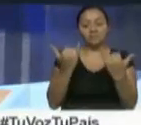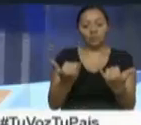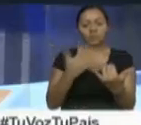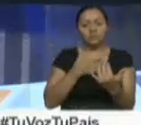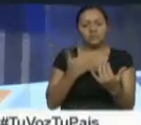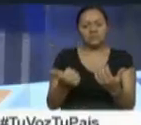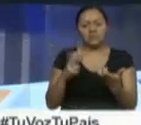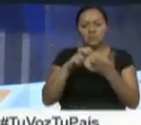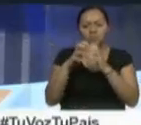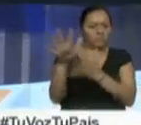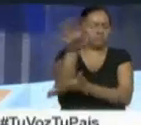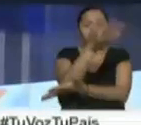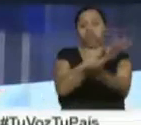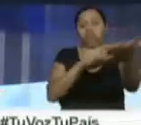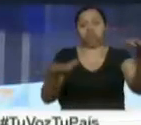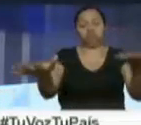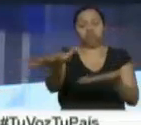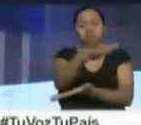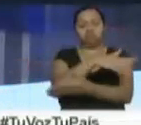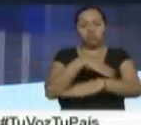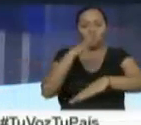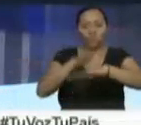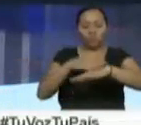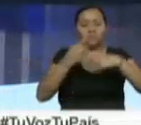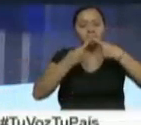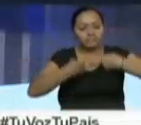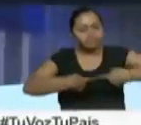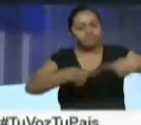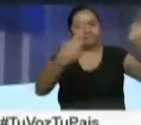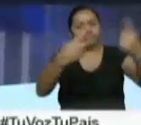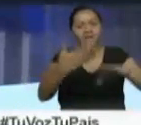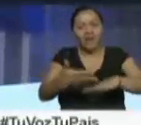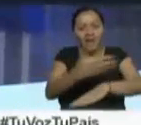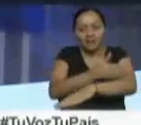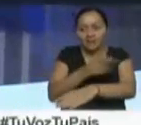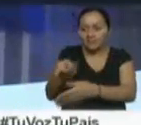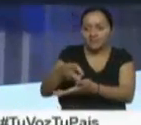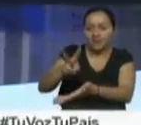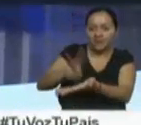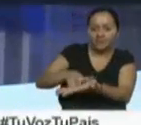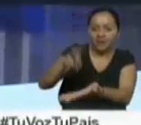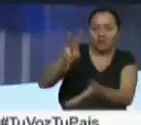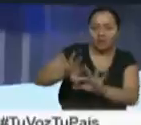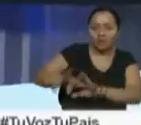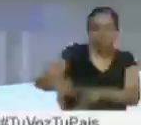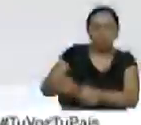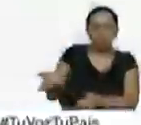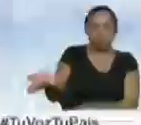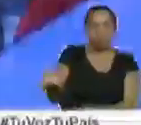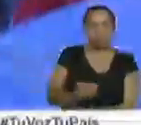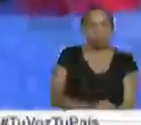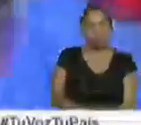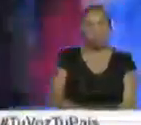envuelto en un gran escándalo tras las revelaciones de que habría avalado un esquema de corrupción.